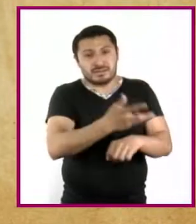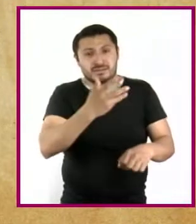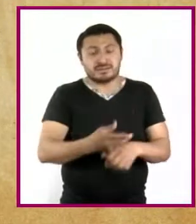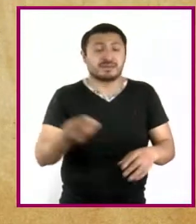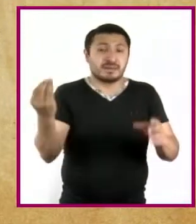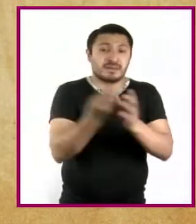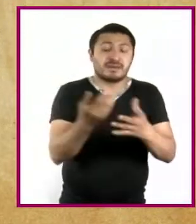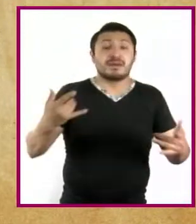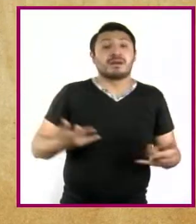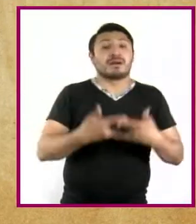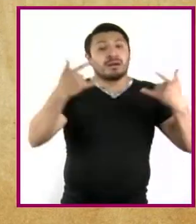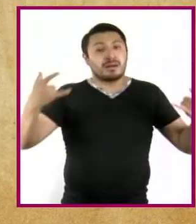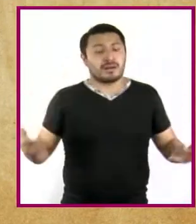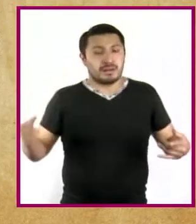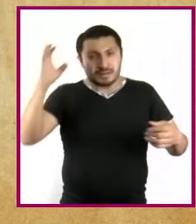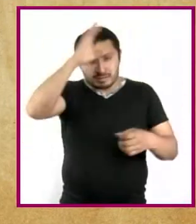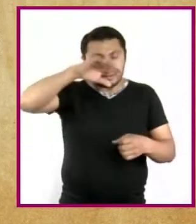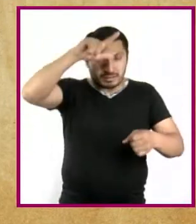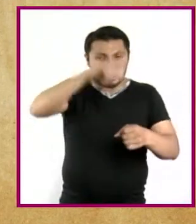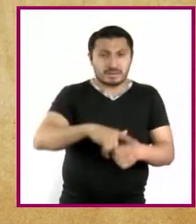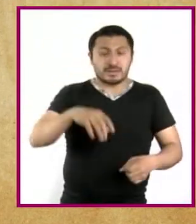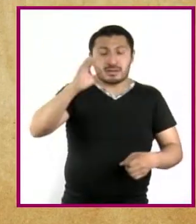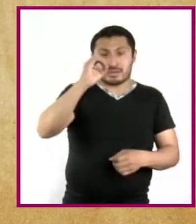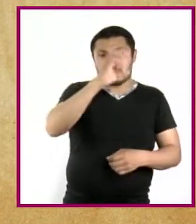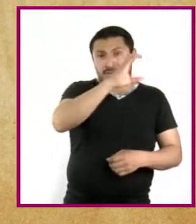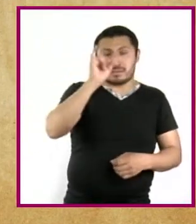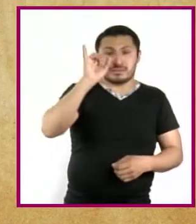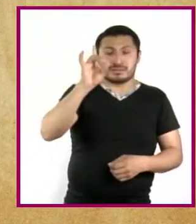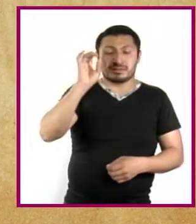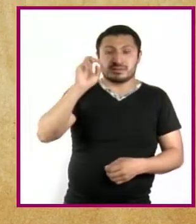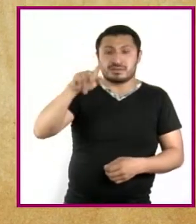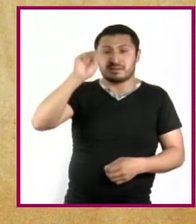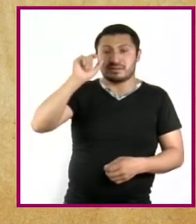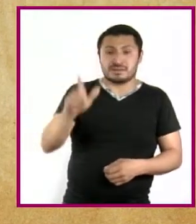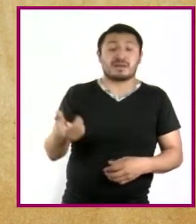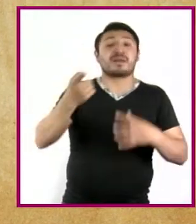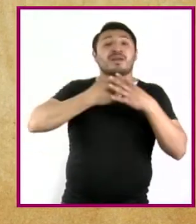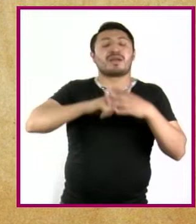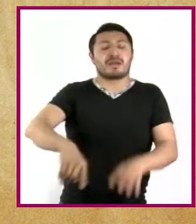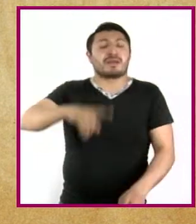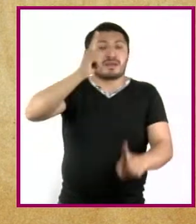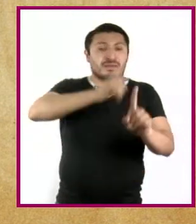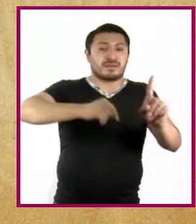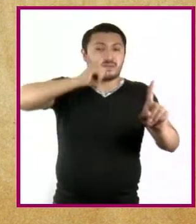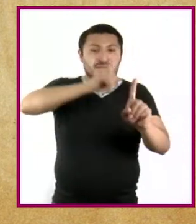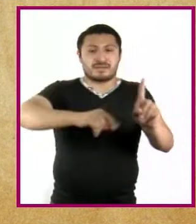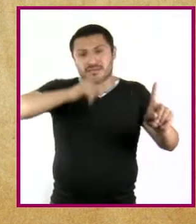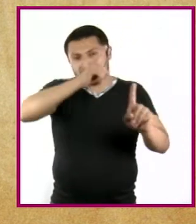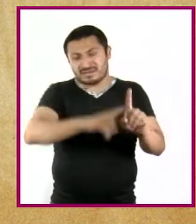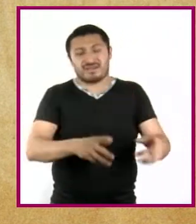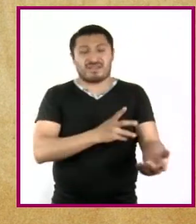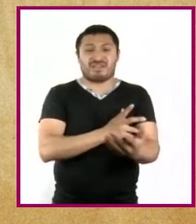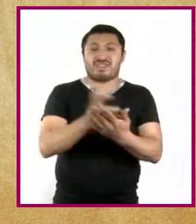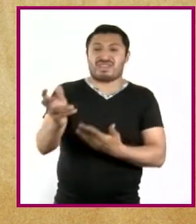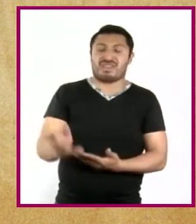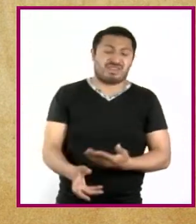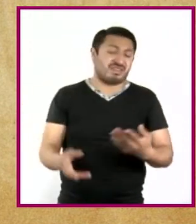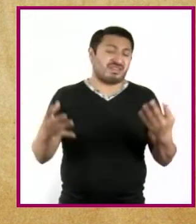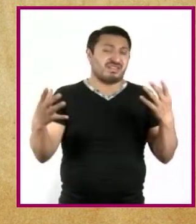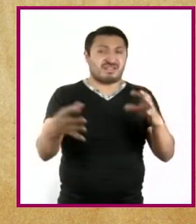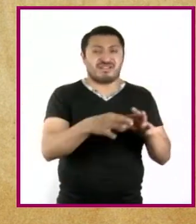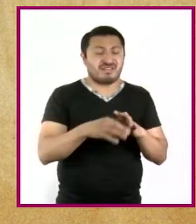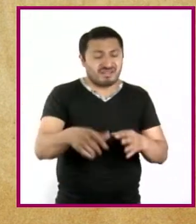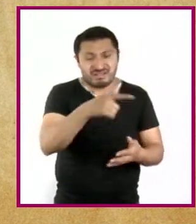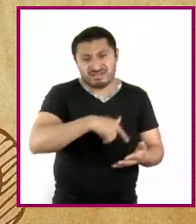curso de historia de la civilización occidental, empezó a ser criticado por excesivamente estrecho y